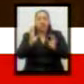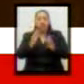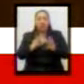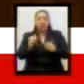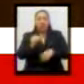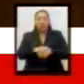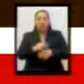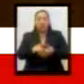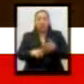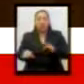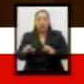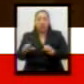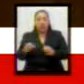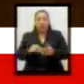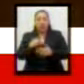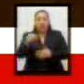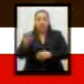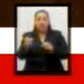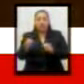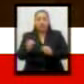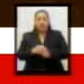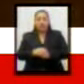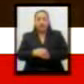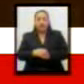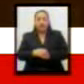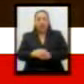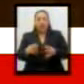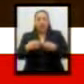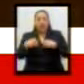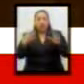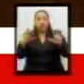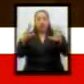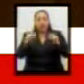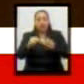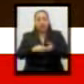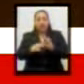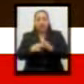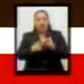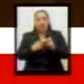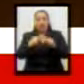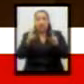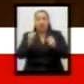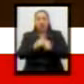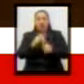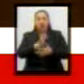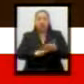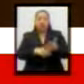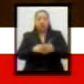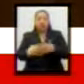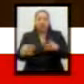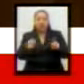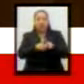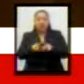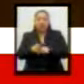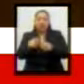a asignar el presupuesto participativo se tomaron a las 9 de la noche. Entonces, el tema de los horarios, el tema, muchas